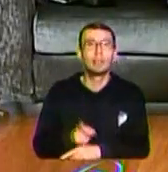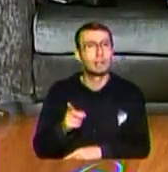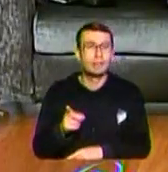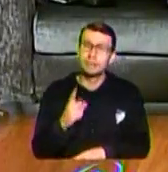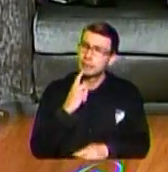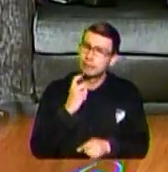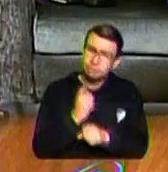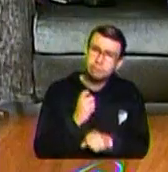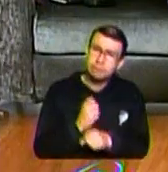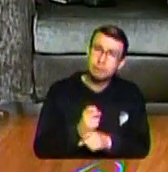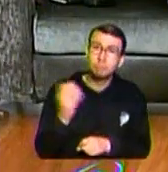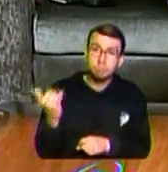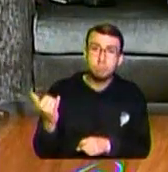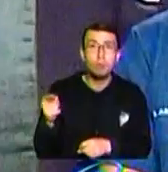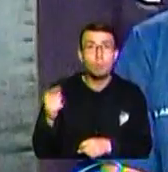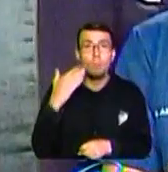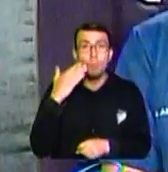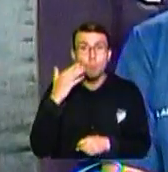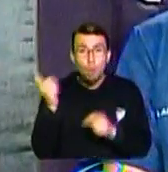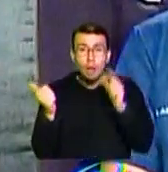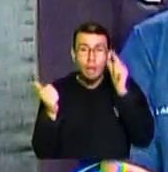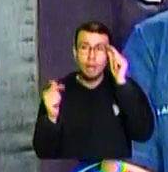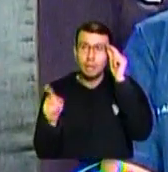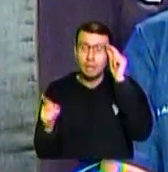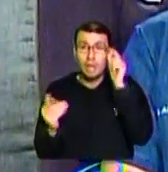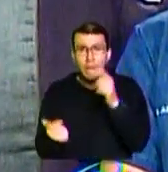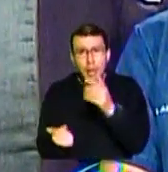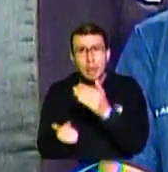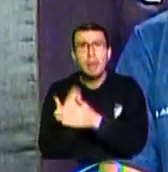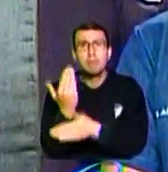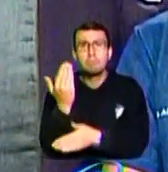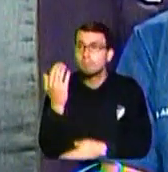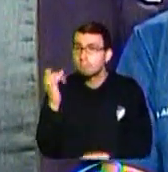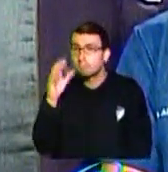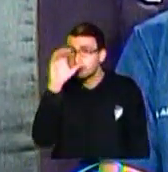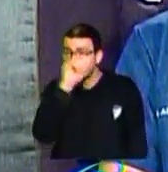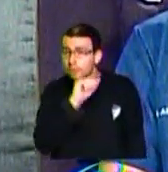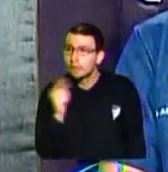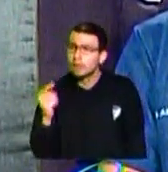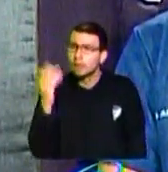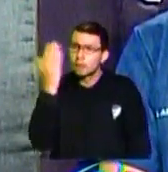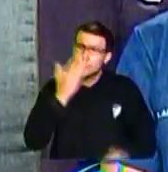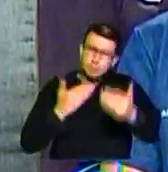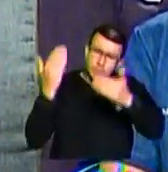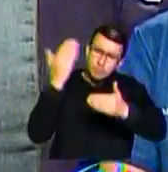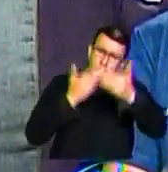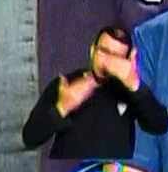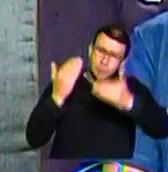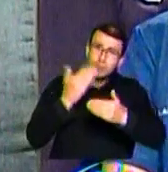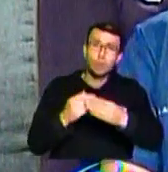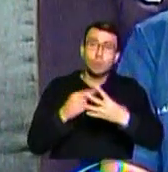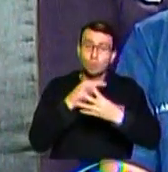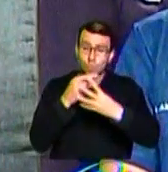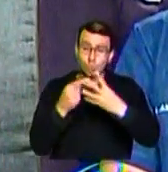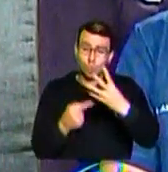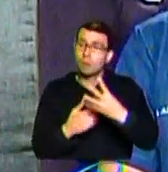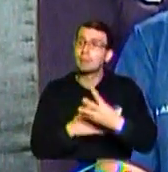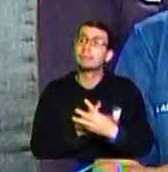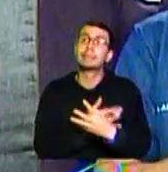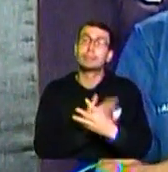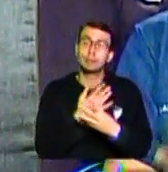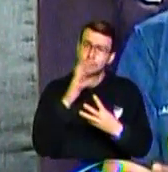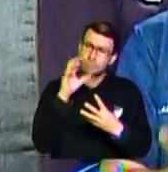diagnósticos. La señora ahí comenzando y por encimita hay que evaluarle 4 síntomas cardinales y